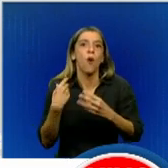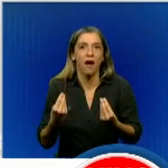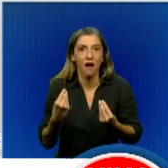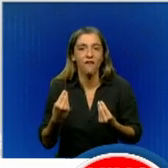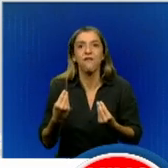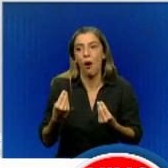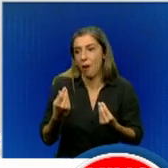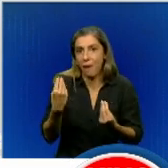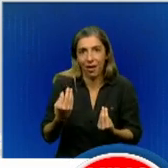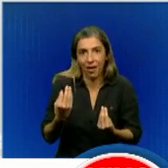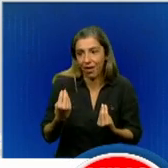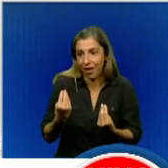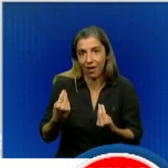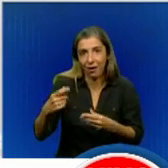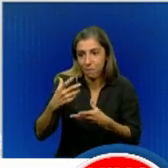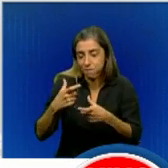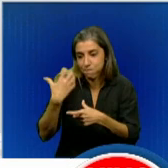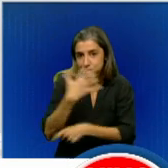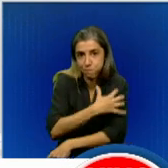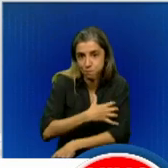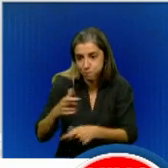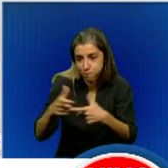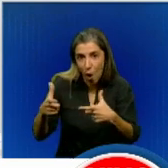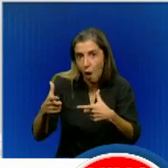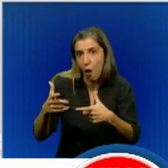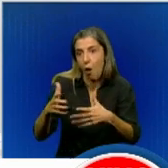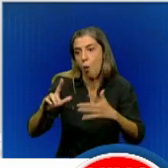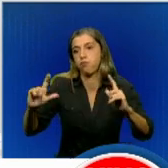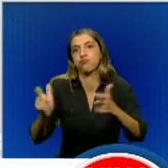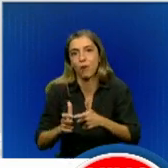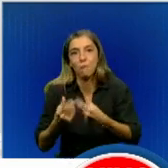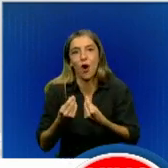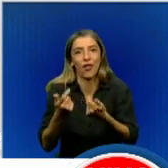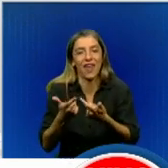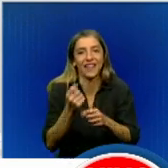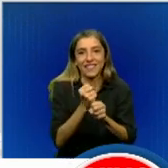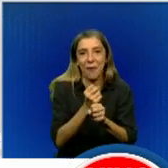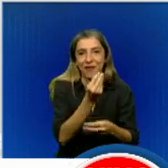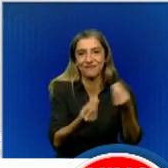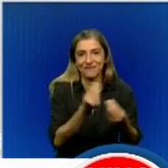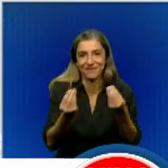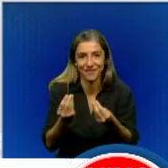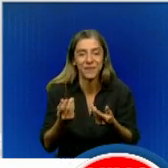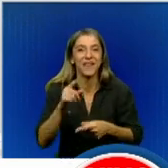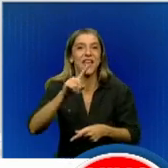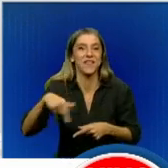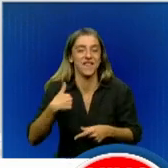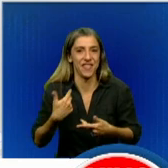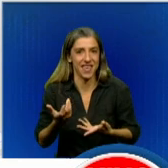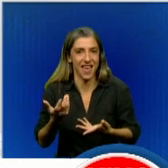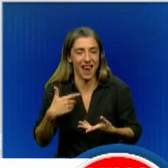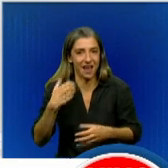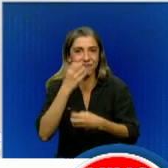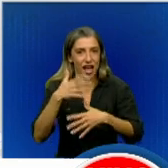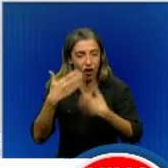hay que combatir a la pobreza con dignidad y de manera sustentable por eso es que como muy bien dijo en